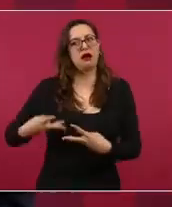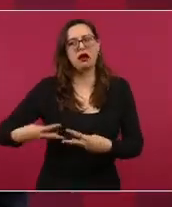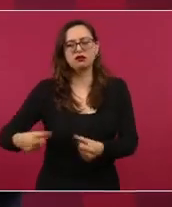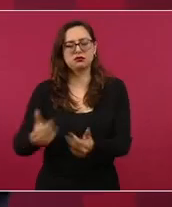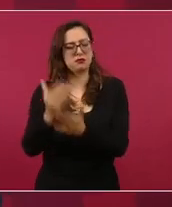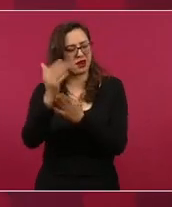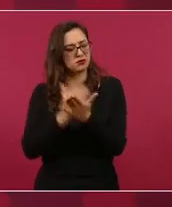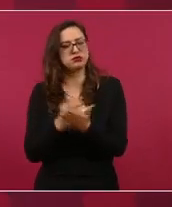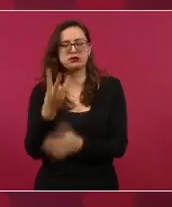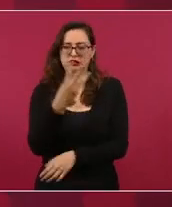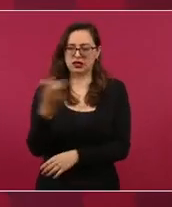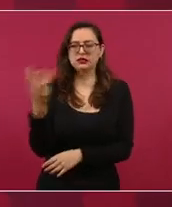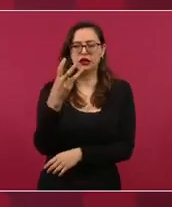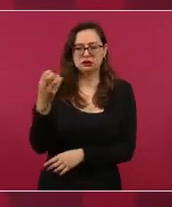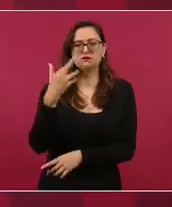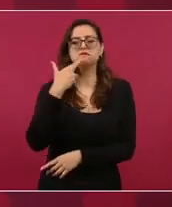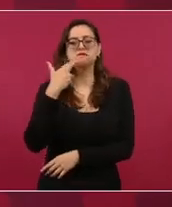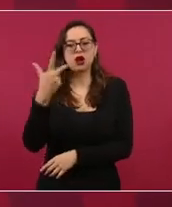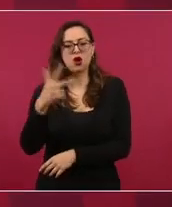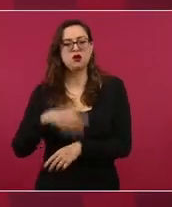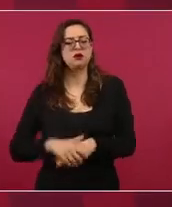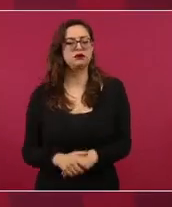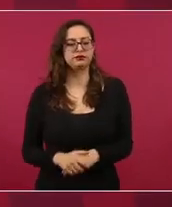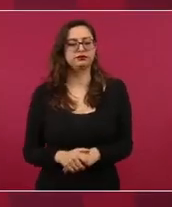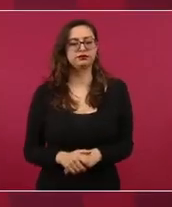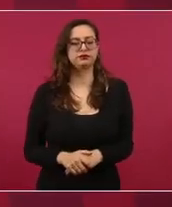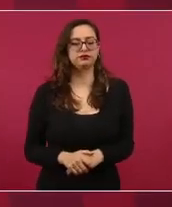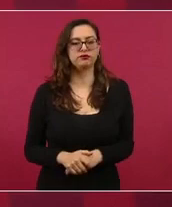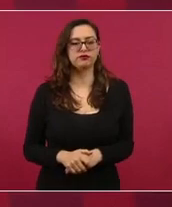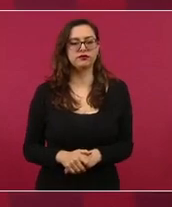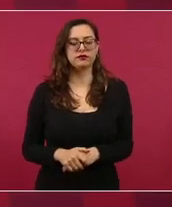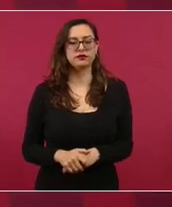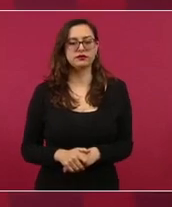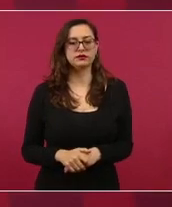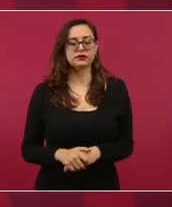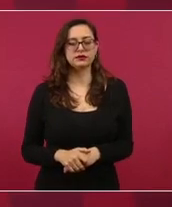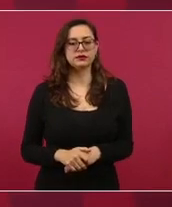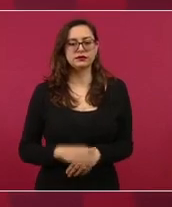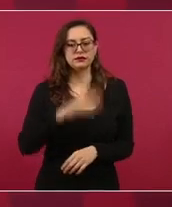Se trataba de que en vez de tener